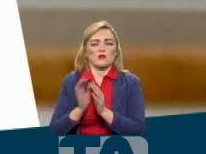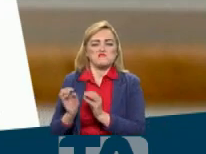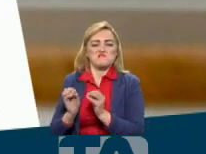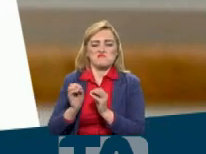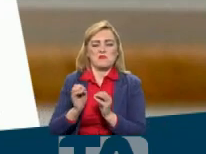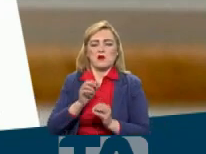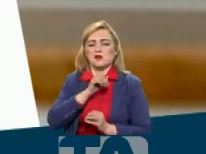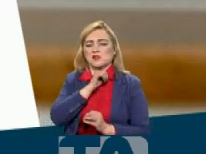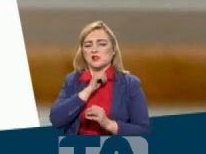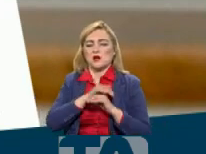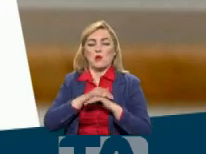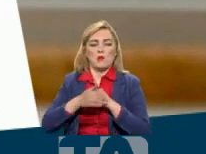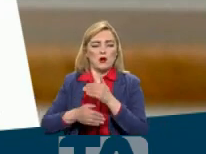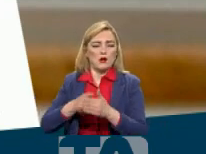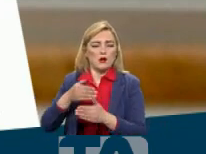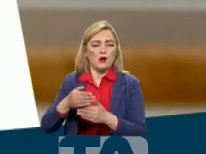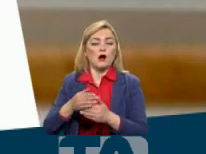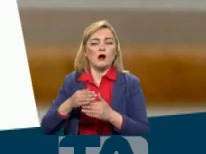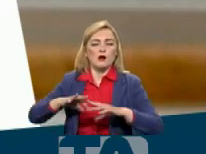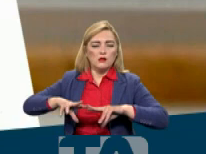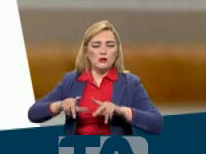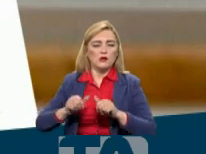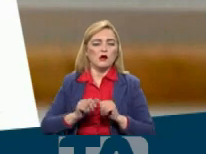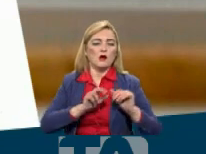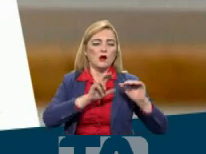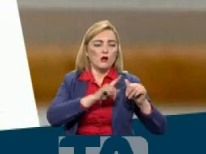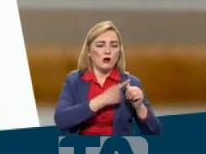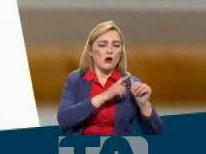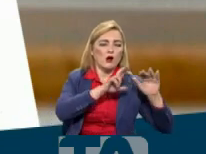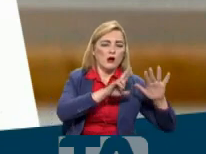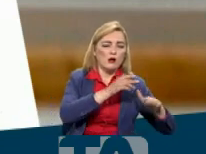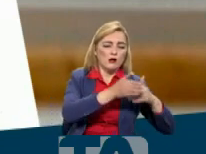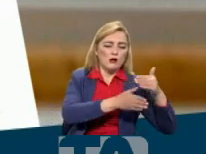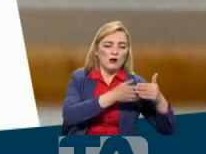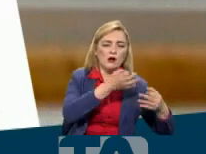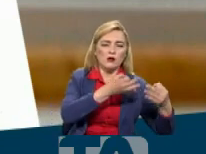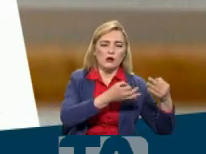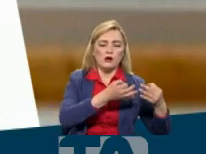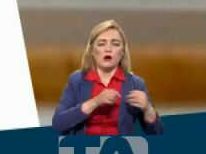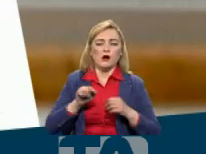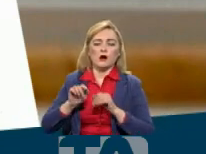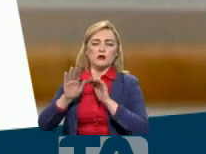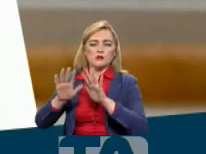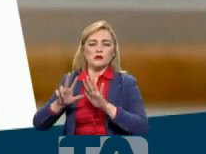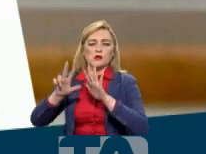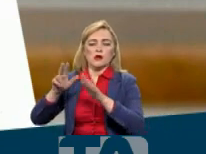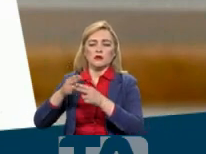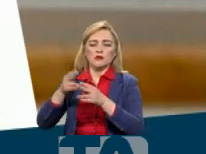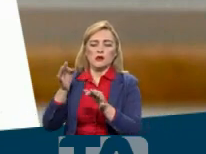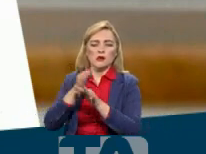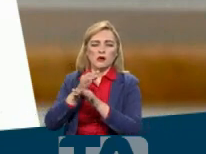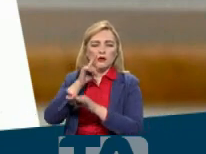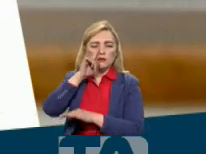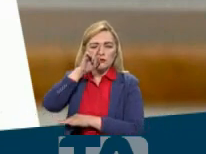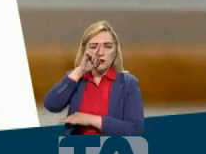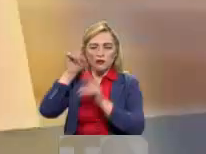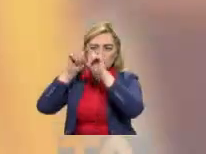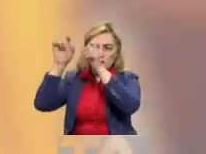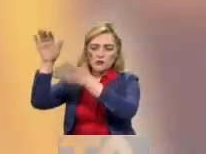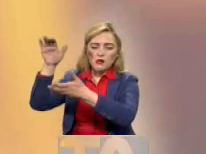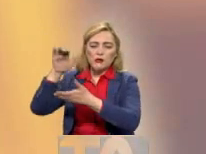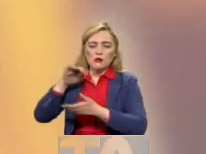8 los procesados mientras que en la segunda hay 18 procesados entre ex funcionarios intermediarios y proveedores